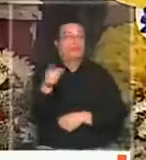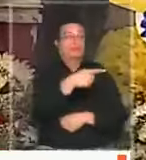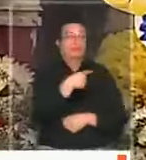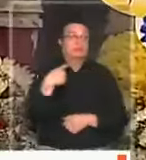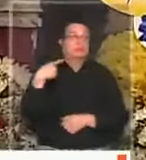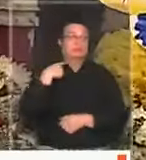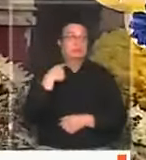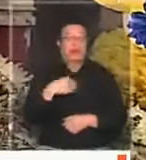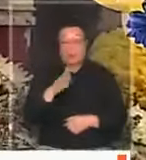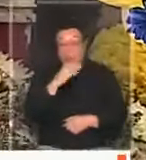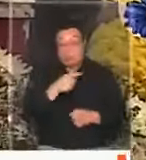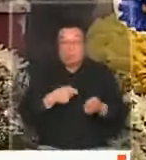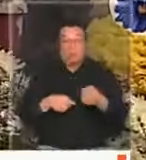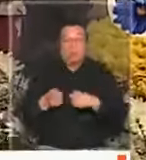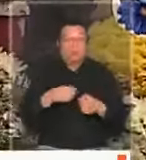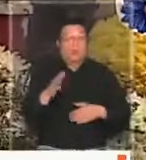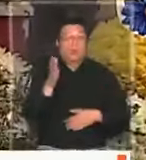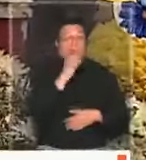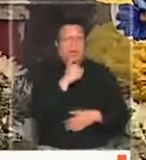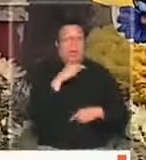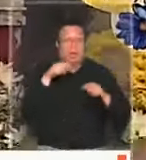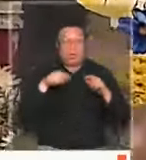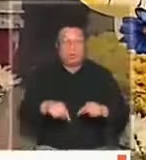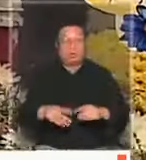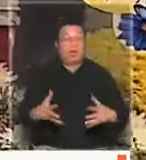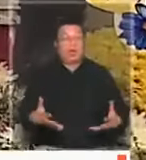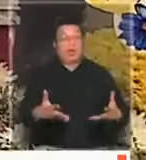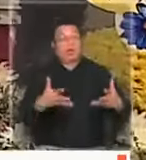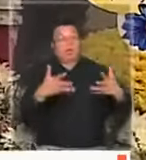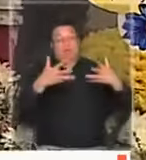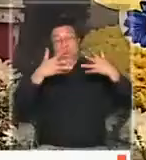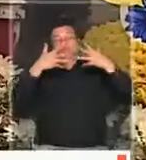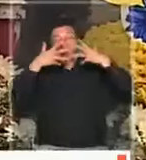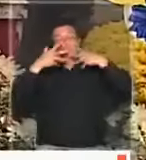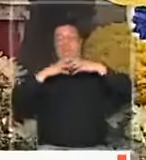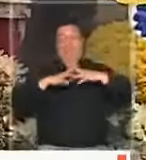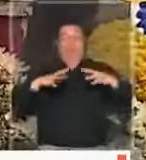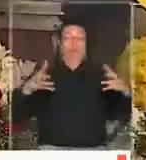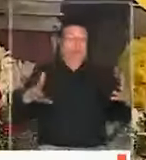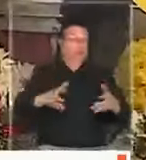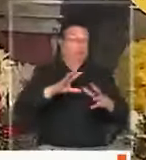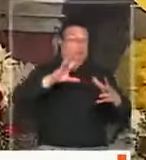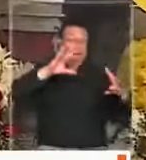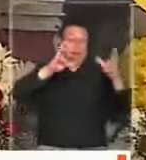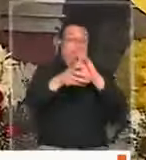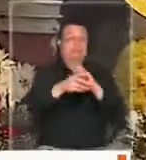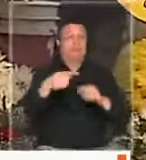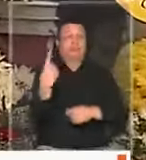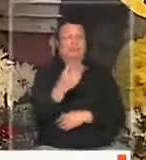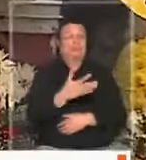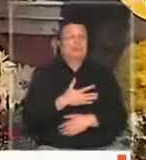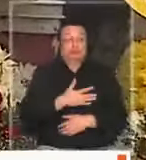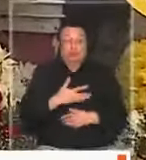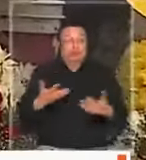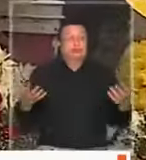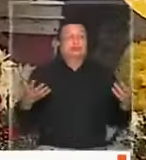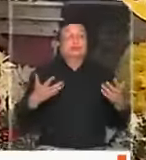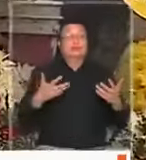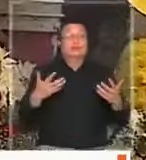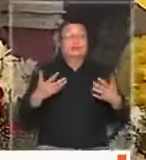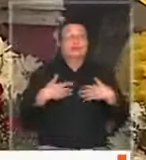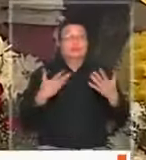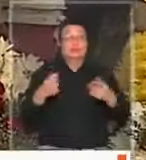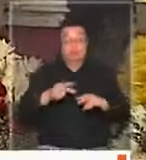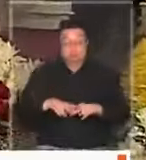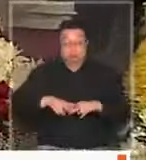qué no tenemos venta? Aparte que aquí ha sido una humaera, ha sido un desastre y nosotros ya no teníamos